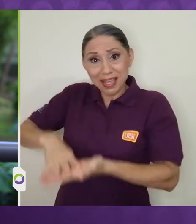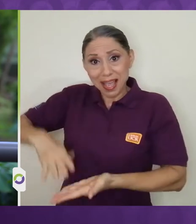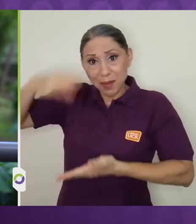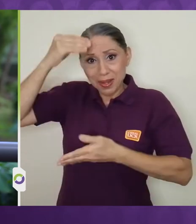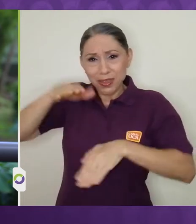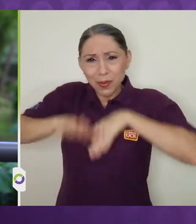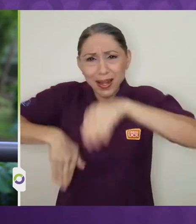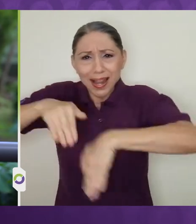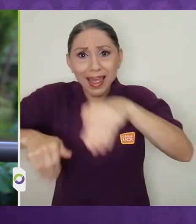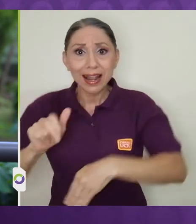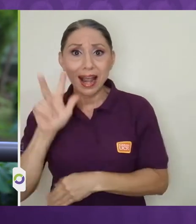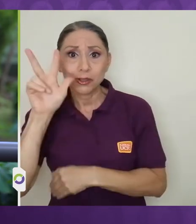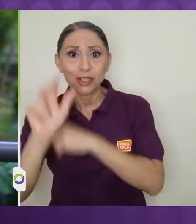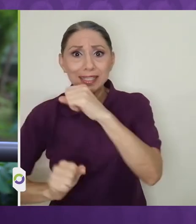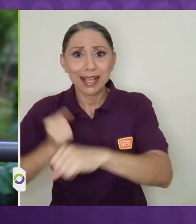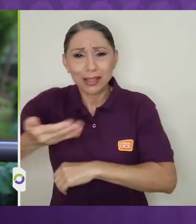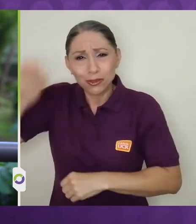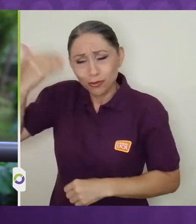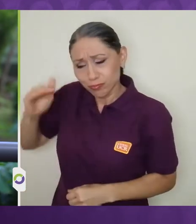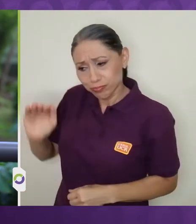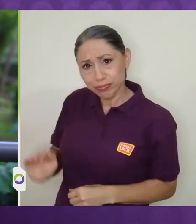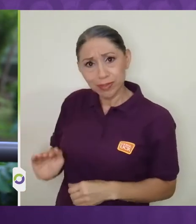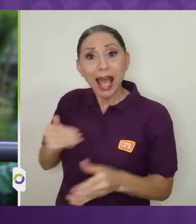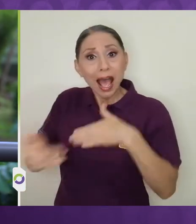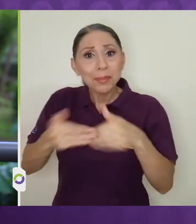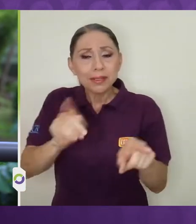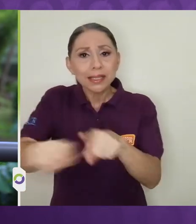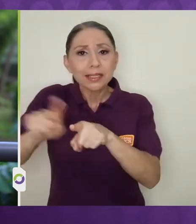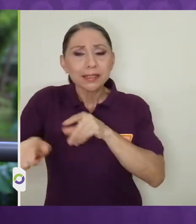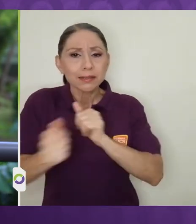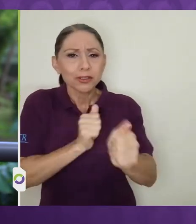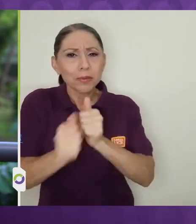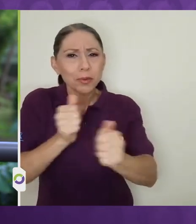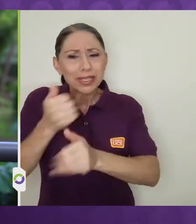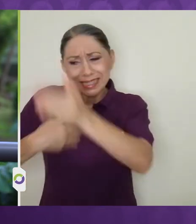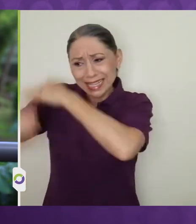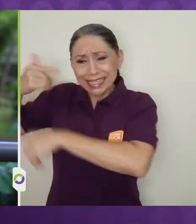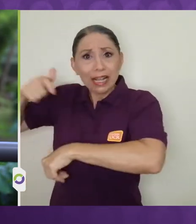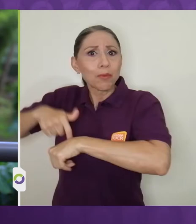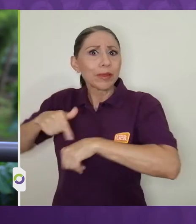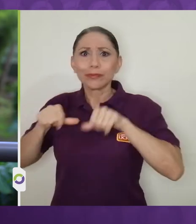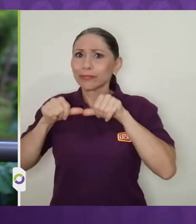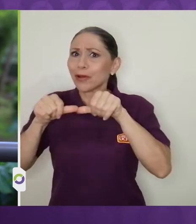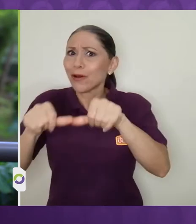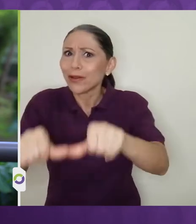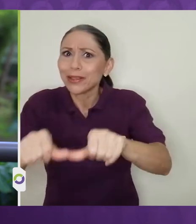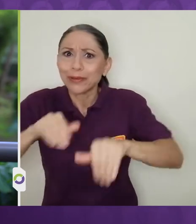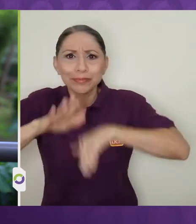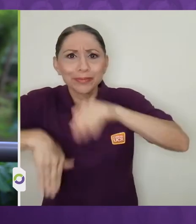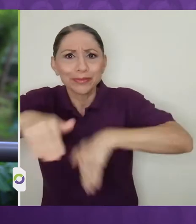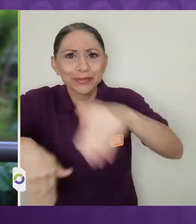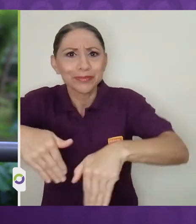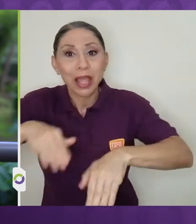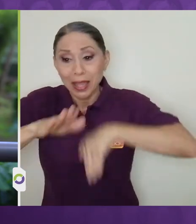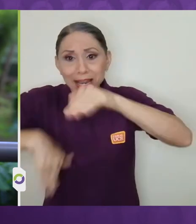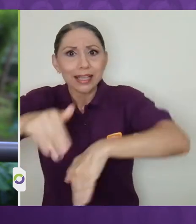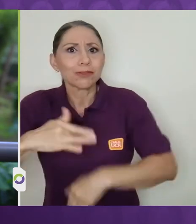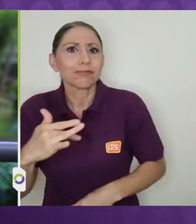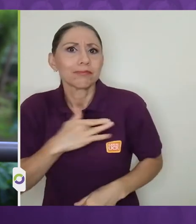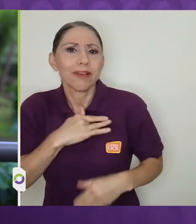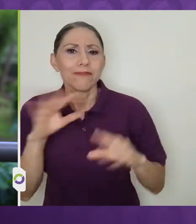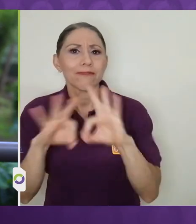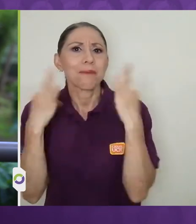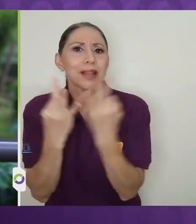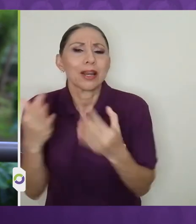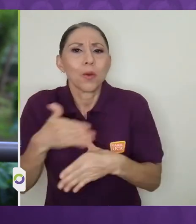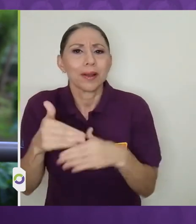a los 3 años de edad y a pesar de haber practicado distintos deportes, desde ese momento no se salió de las piscinas. La natación es una pasión familiar que